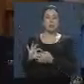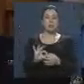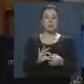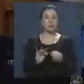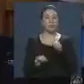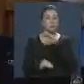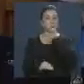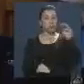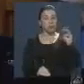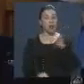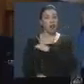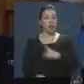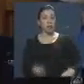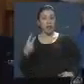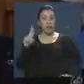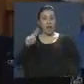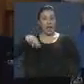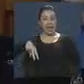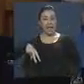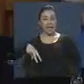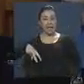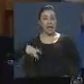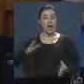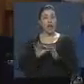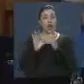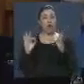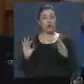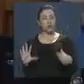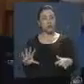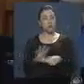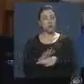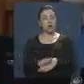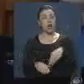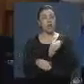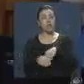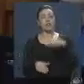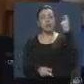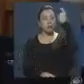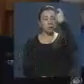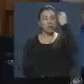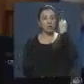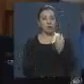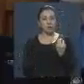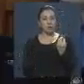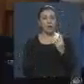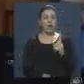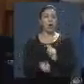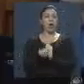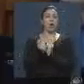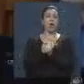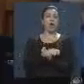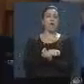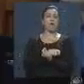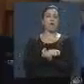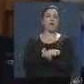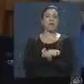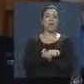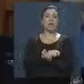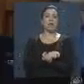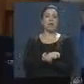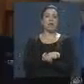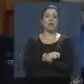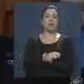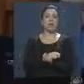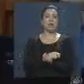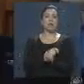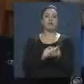los colegas de Renovación Nacional a que tengan una conducta coherente, que voten en conciencia y que no se conviertan, como suele decir en otros contextos,